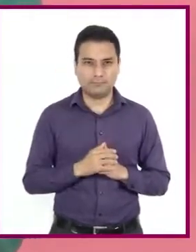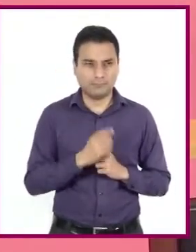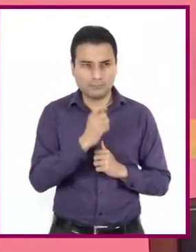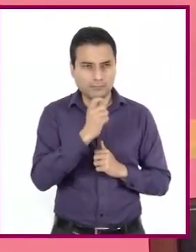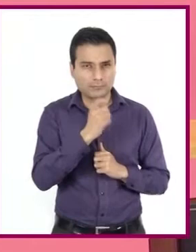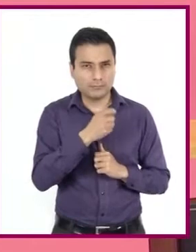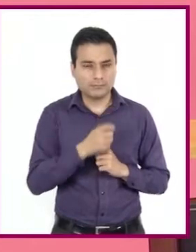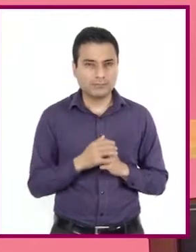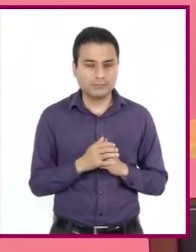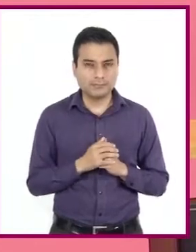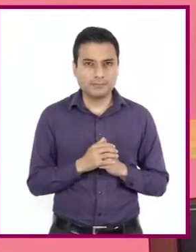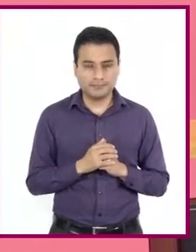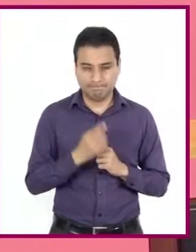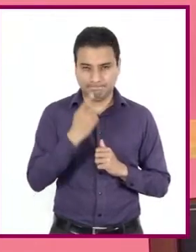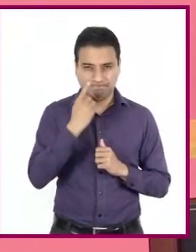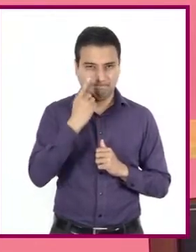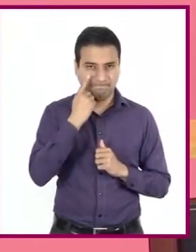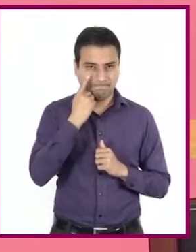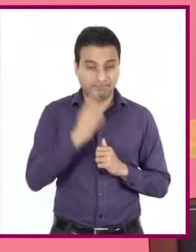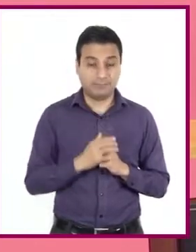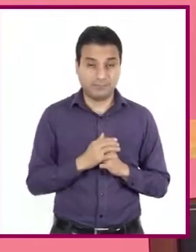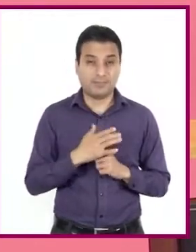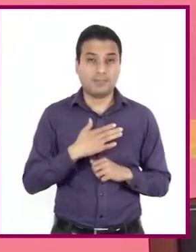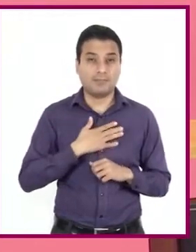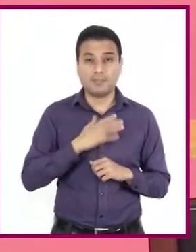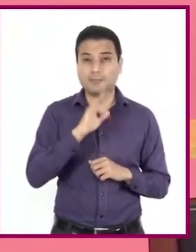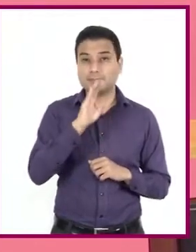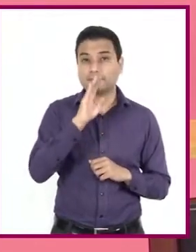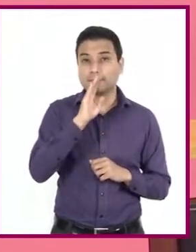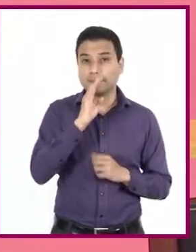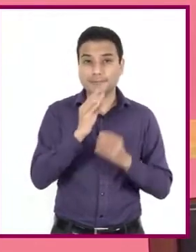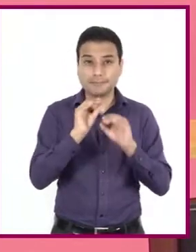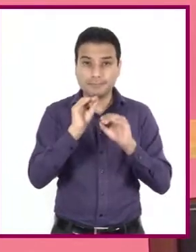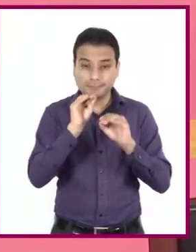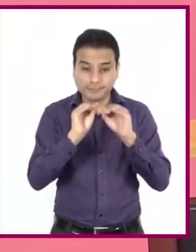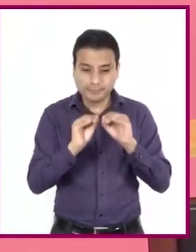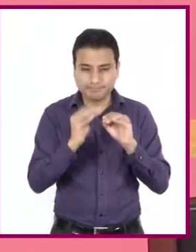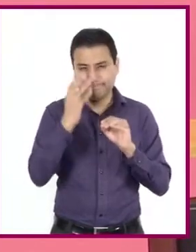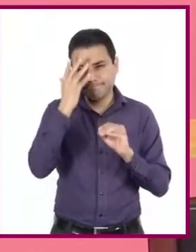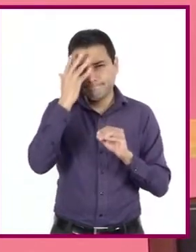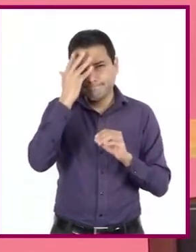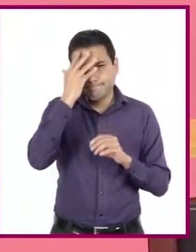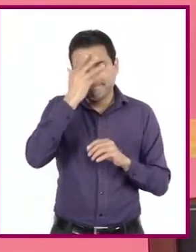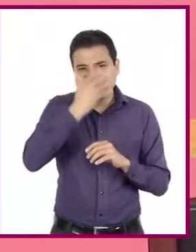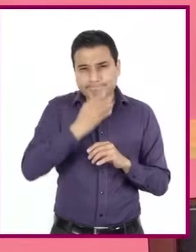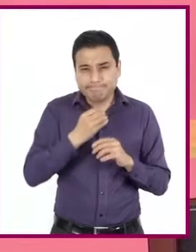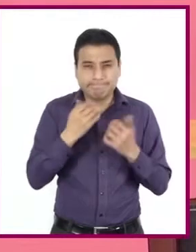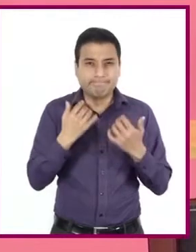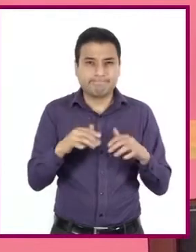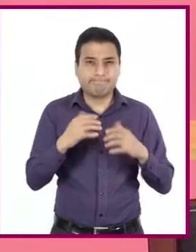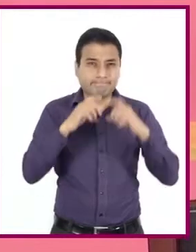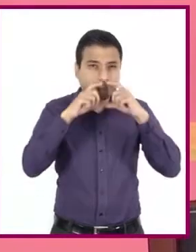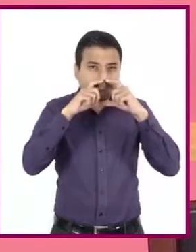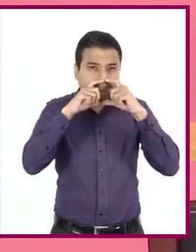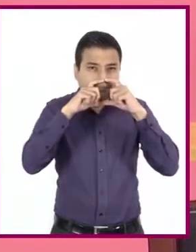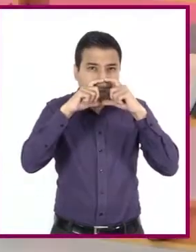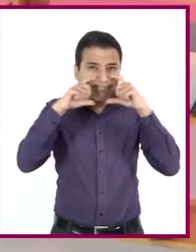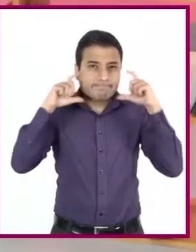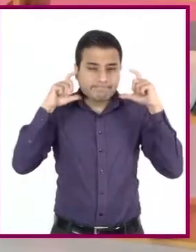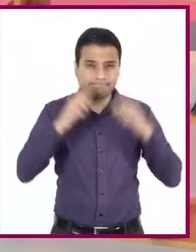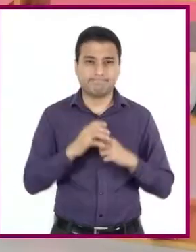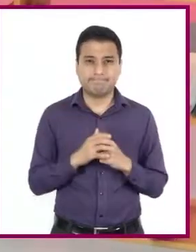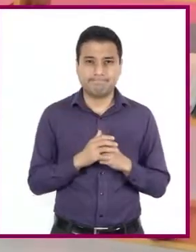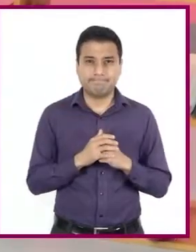trata? Fíjese que mi mamá está fabricando unos preciosos barbijos, mejor conocidos como cubrebocas. Los hace